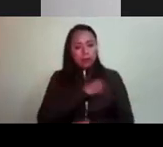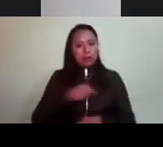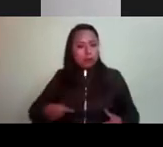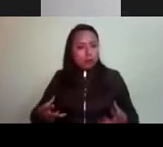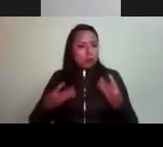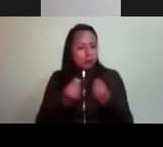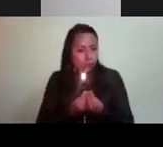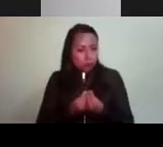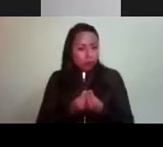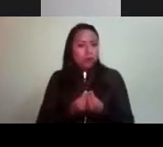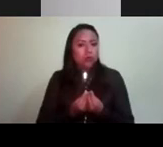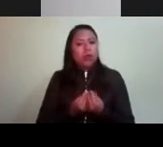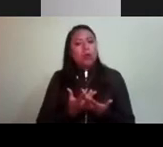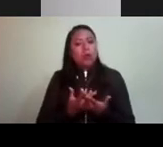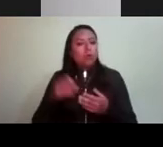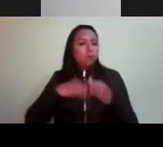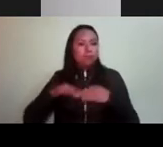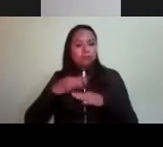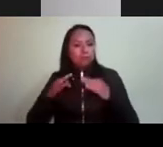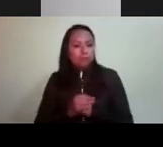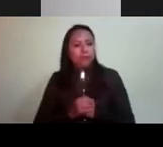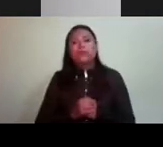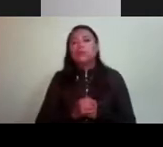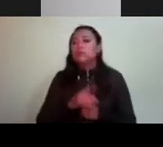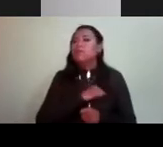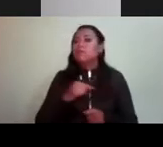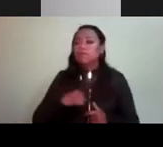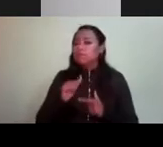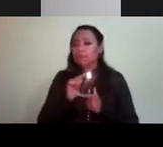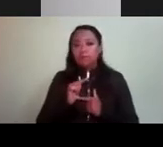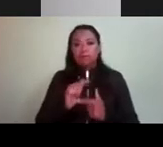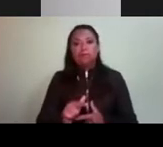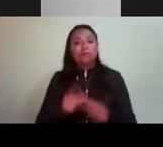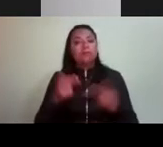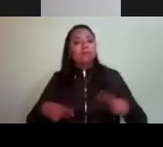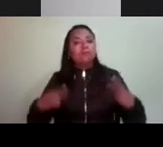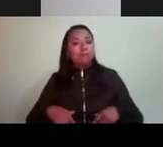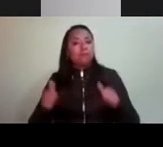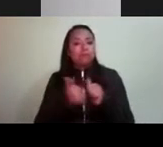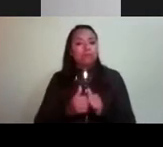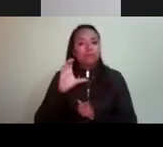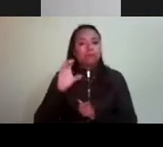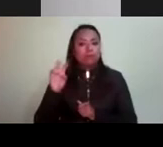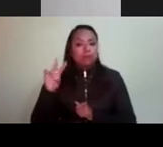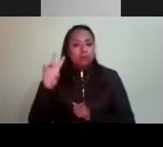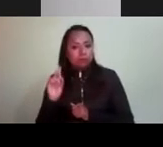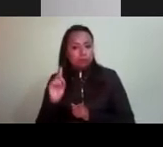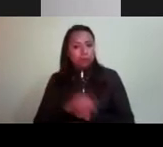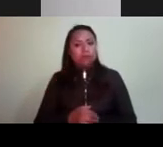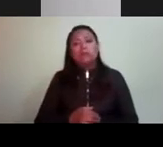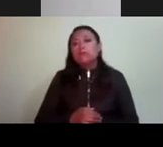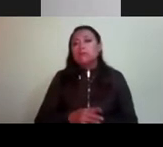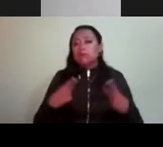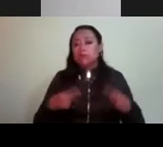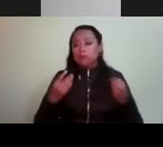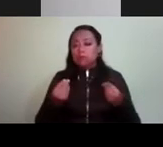sanitaria, hemos dado seguimiento a las personas con COVID, a 15,291 personas. Se